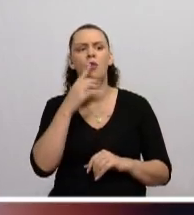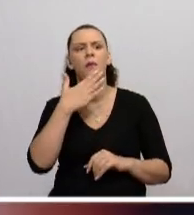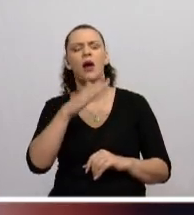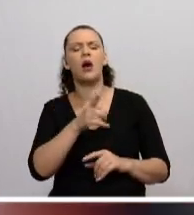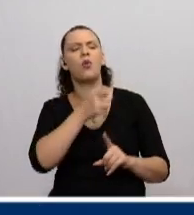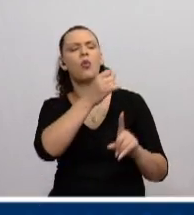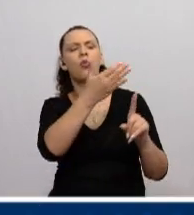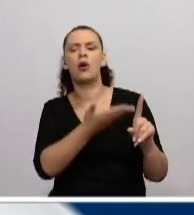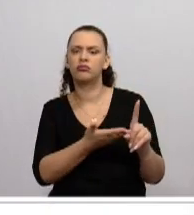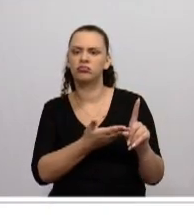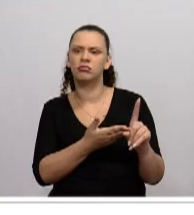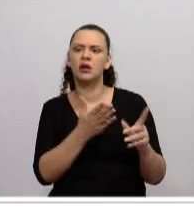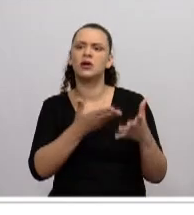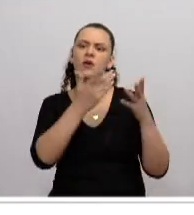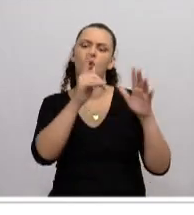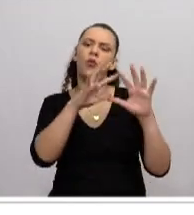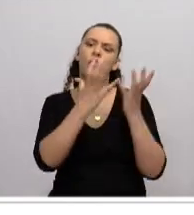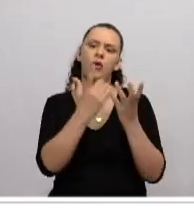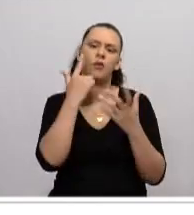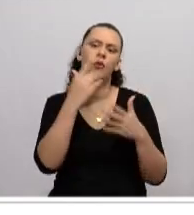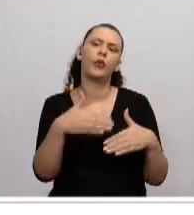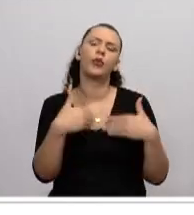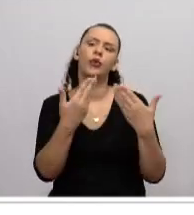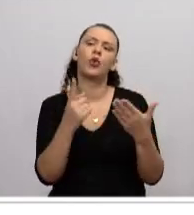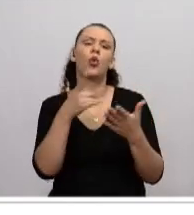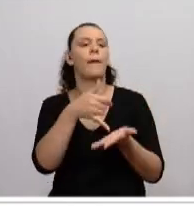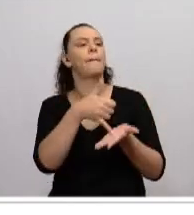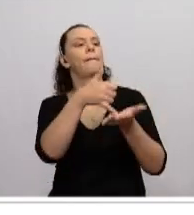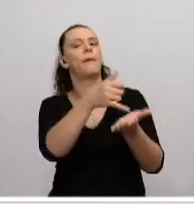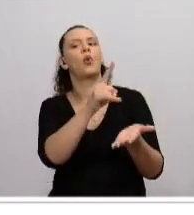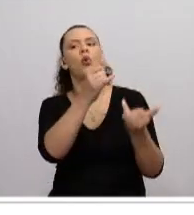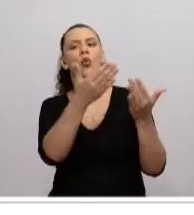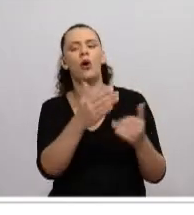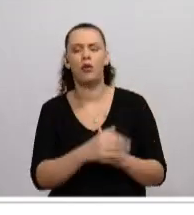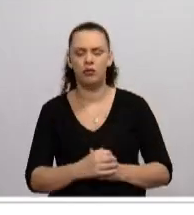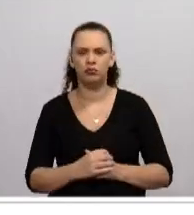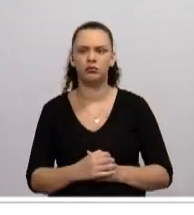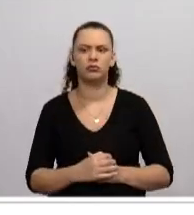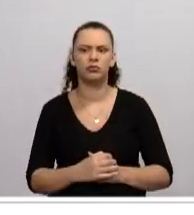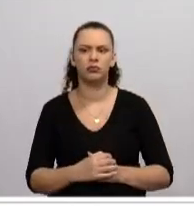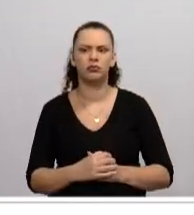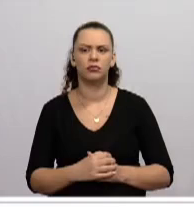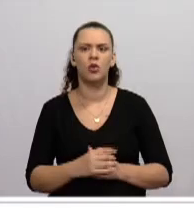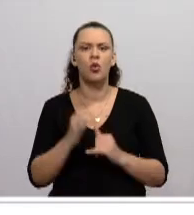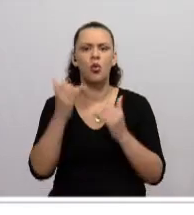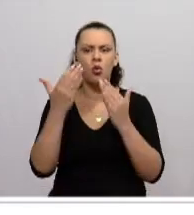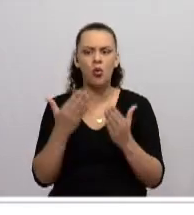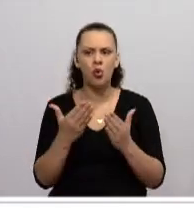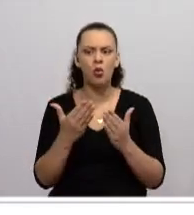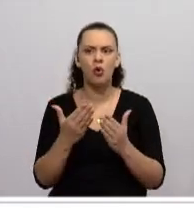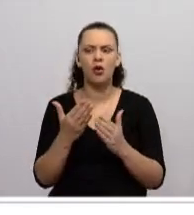hemos llevado a un mundial por darle un premio a un jugador y un jugador